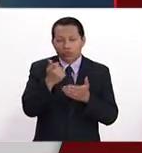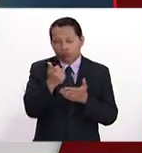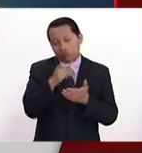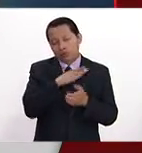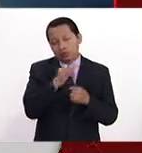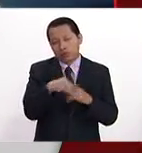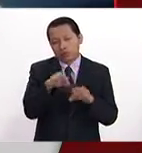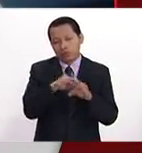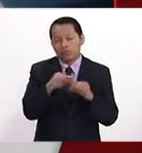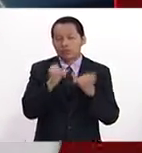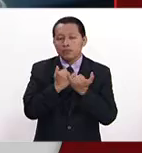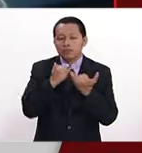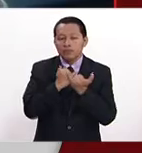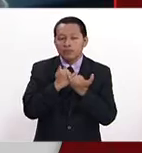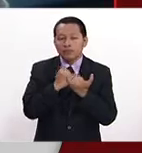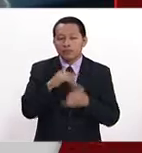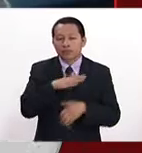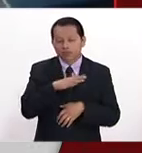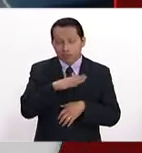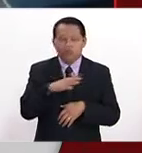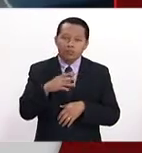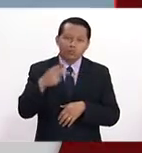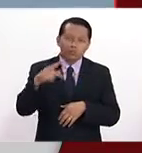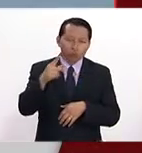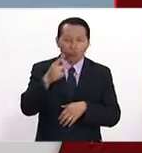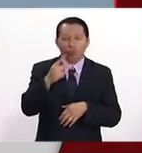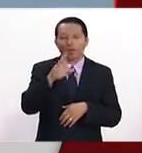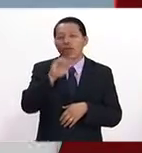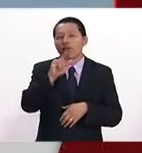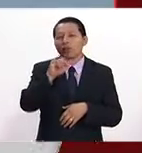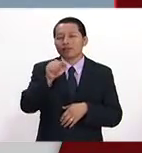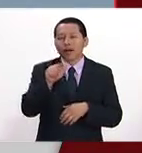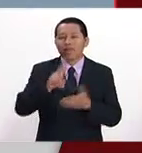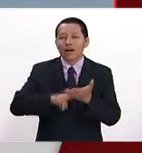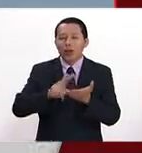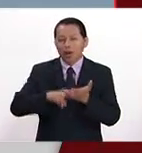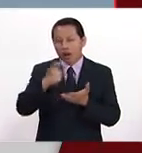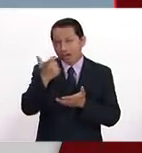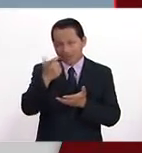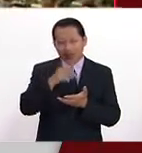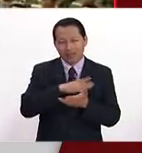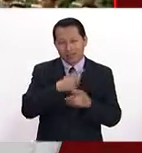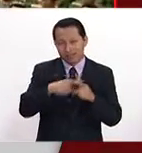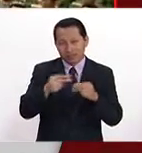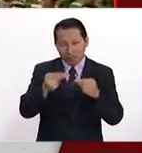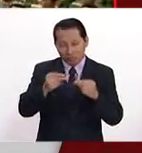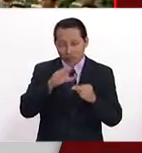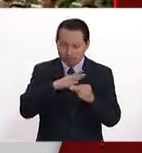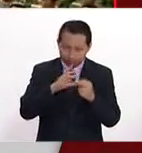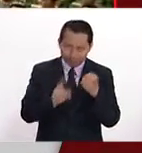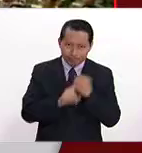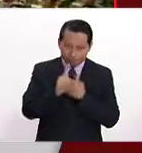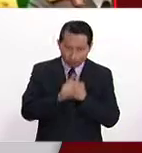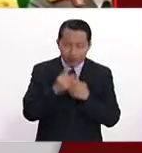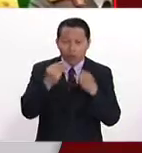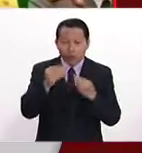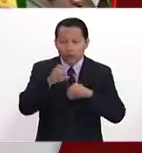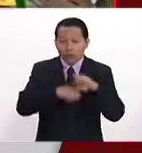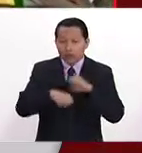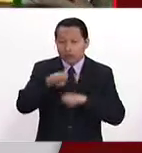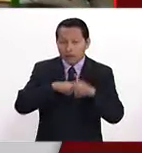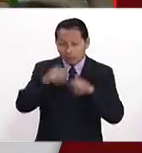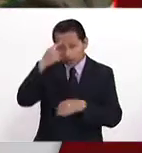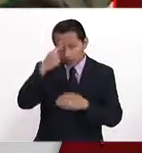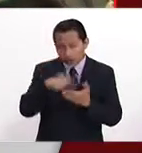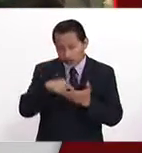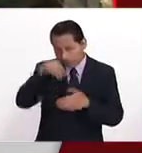que también tiene repercusiones en las bolsas. De ahí que pues, muchos empresarios, yo creo que